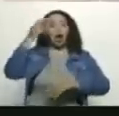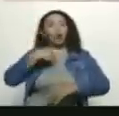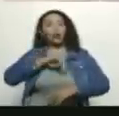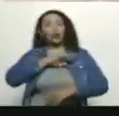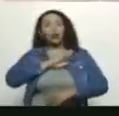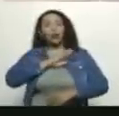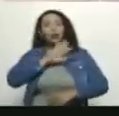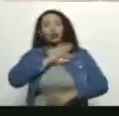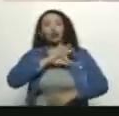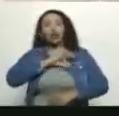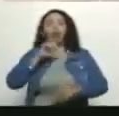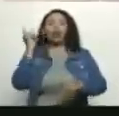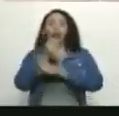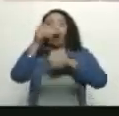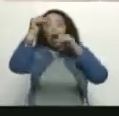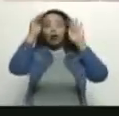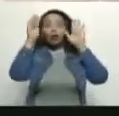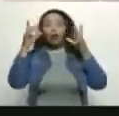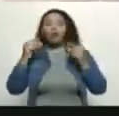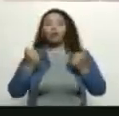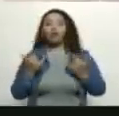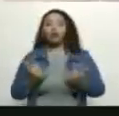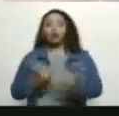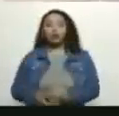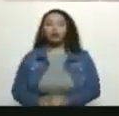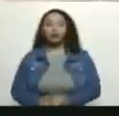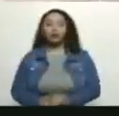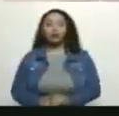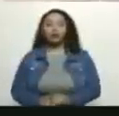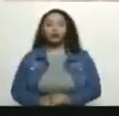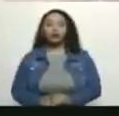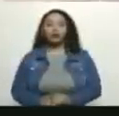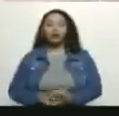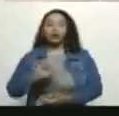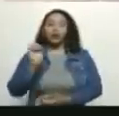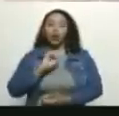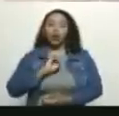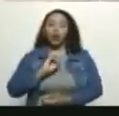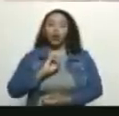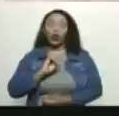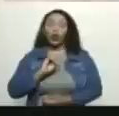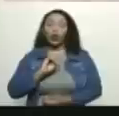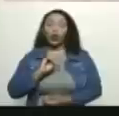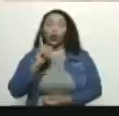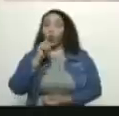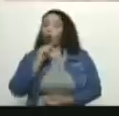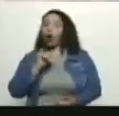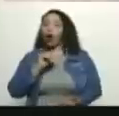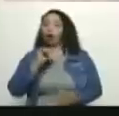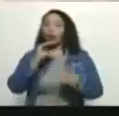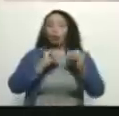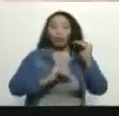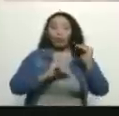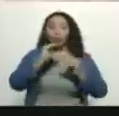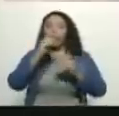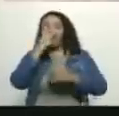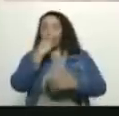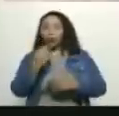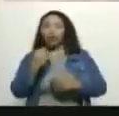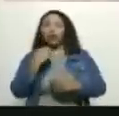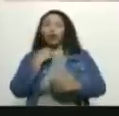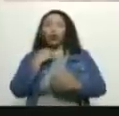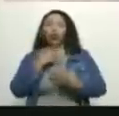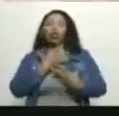sociedades y que debemos atender inmediatamente, pues de lo contrario, las brechas de desigualdades, pobreza y